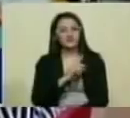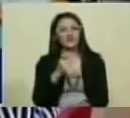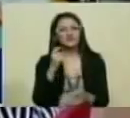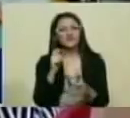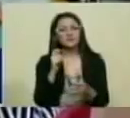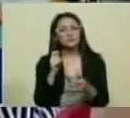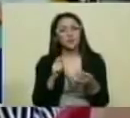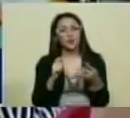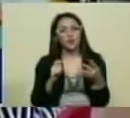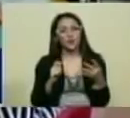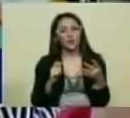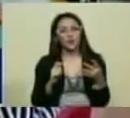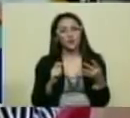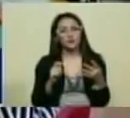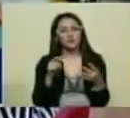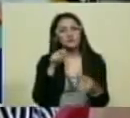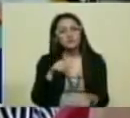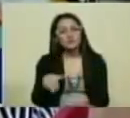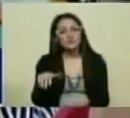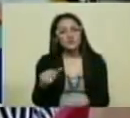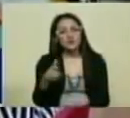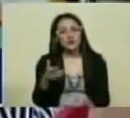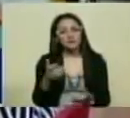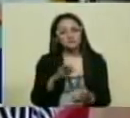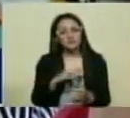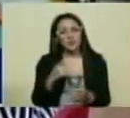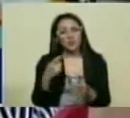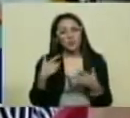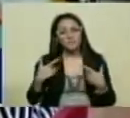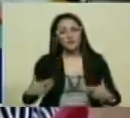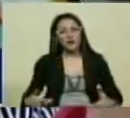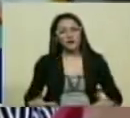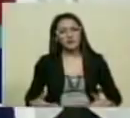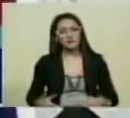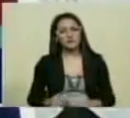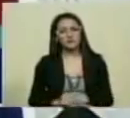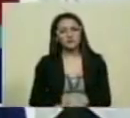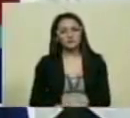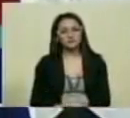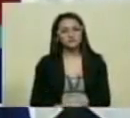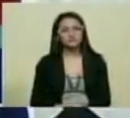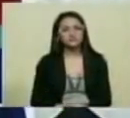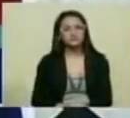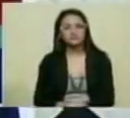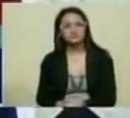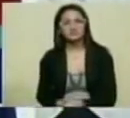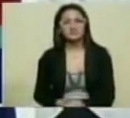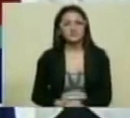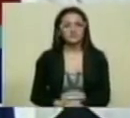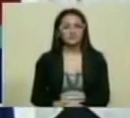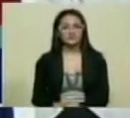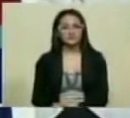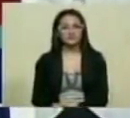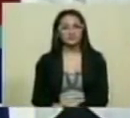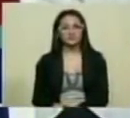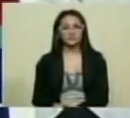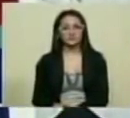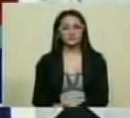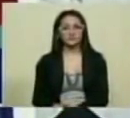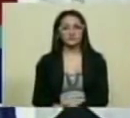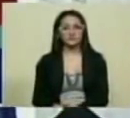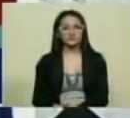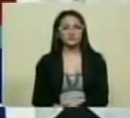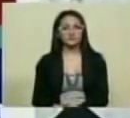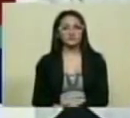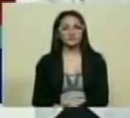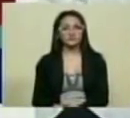tipología de las poblaciones humanas. Por tanto, es innegable que este concepto surge como una de las categorías